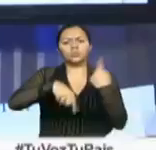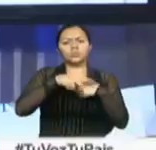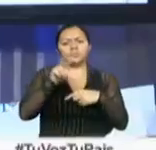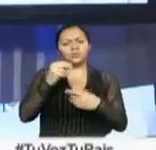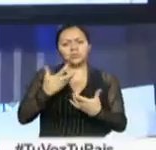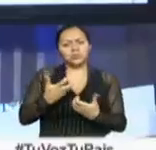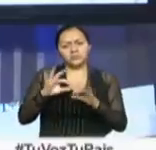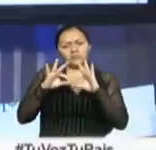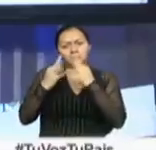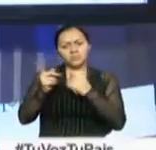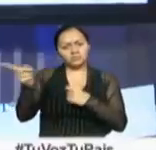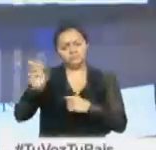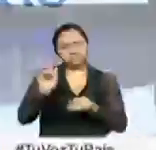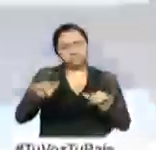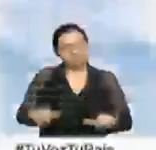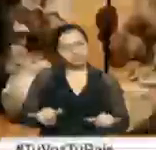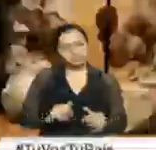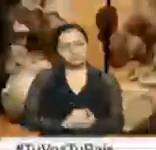con su familia.